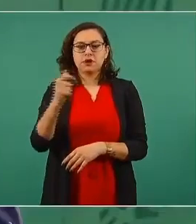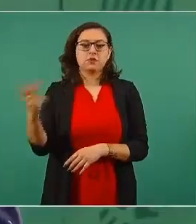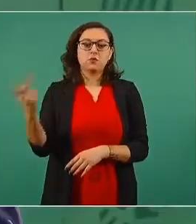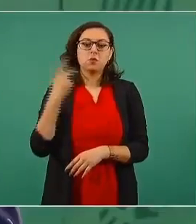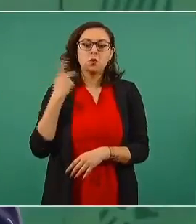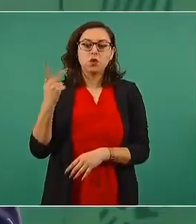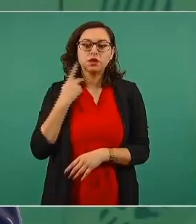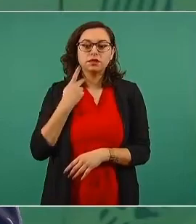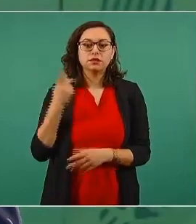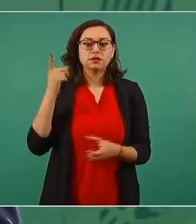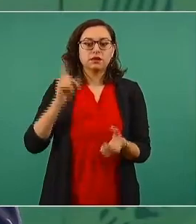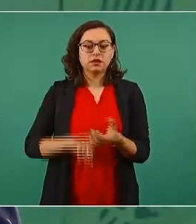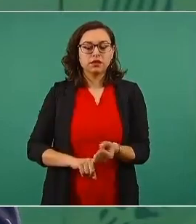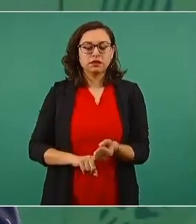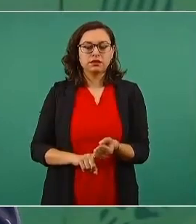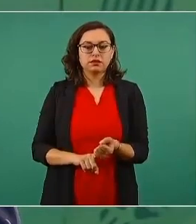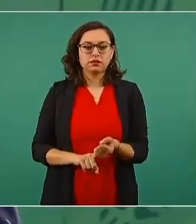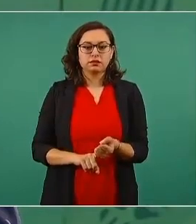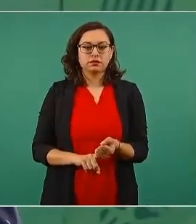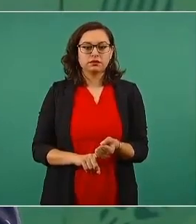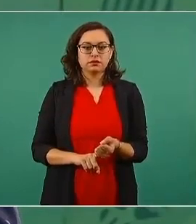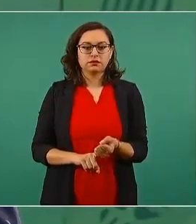política,